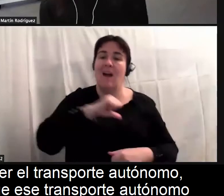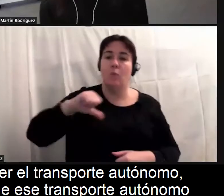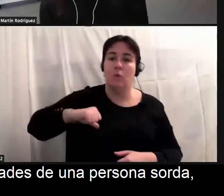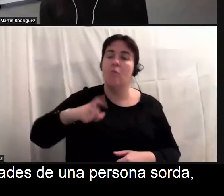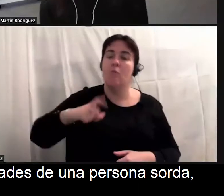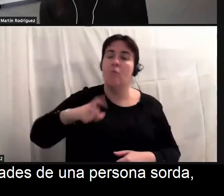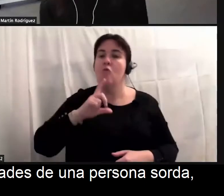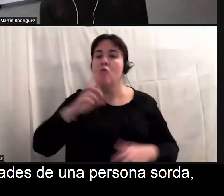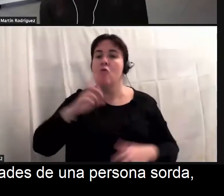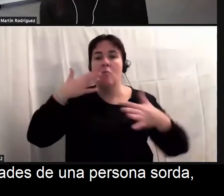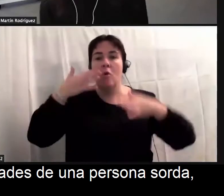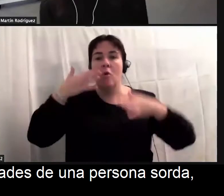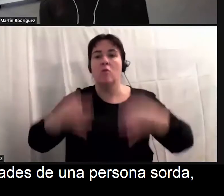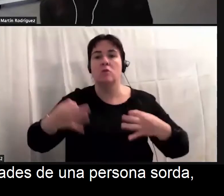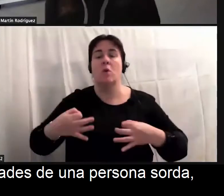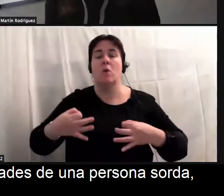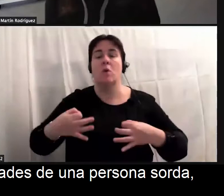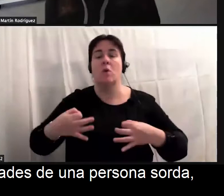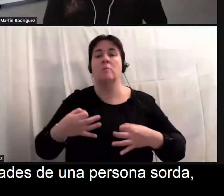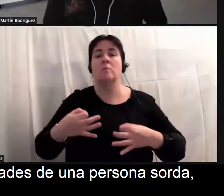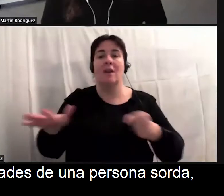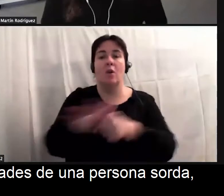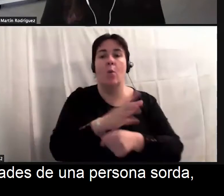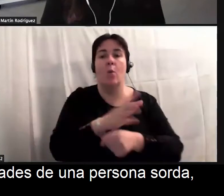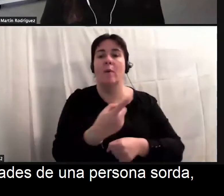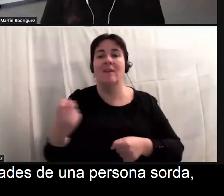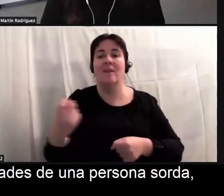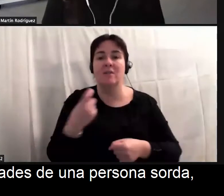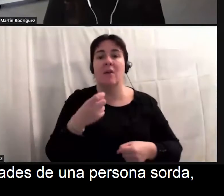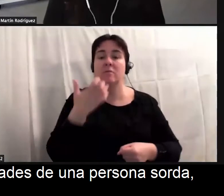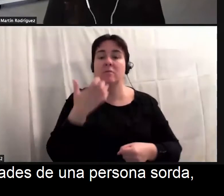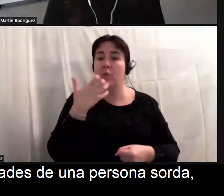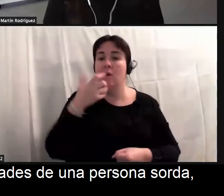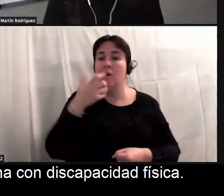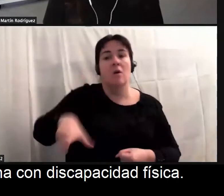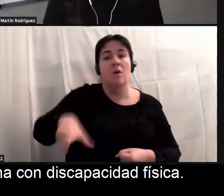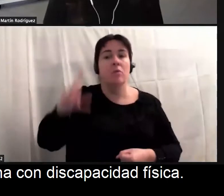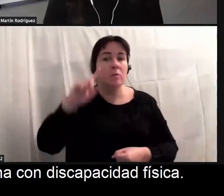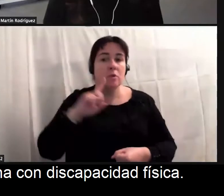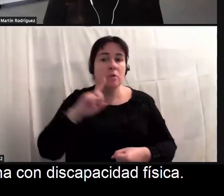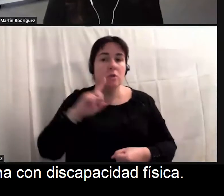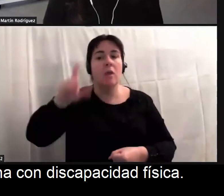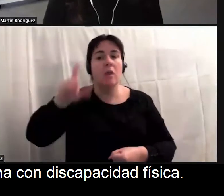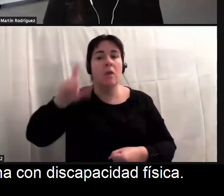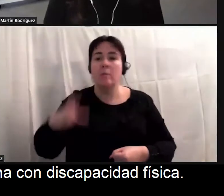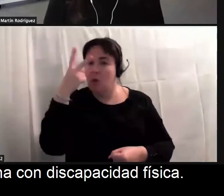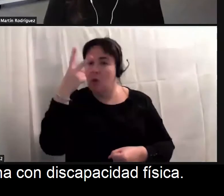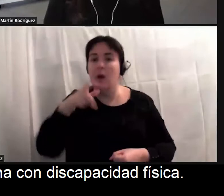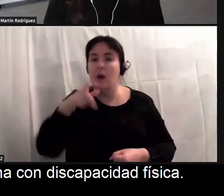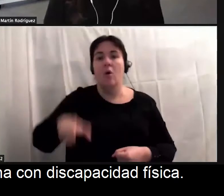responde a las necesidades de una persona sorda, una persona ciega, una persona con discapacidad